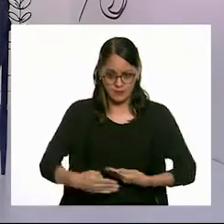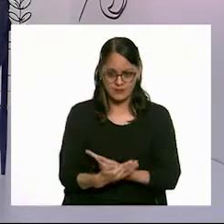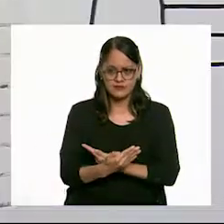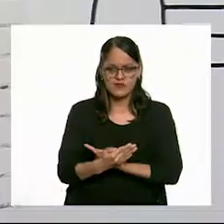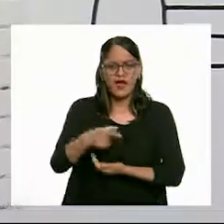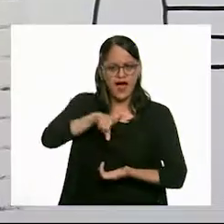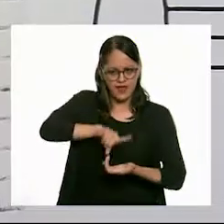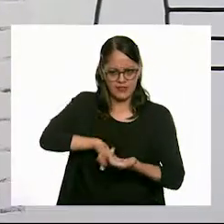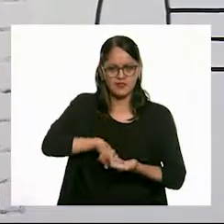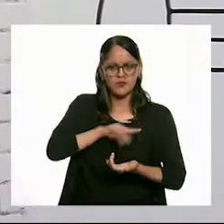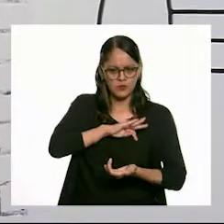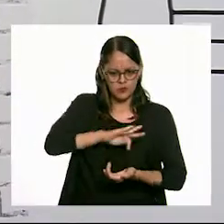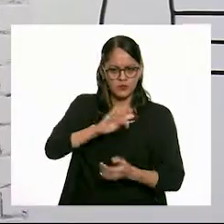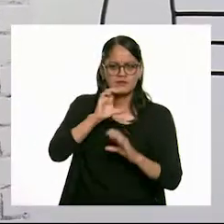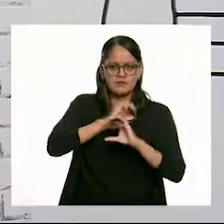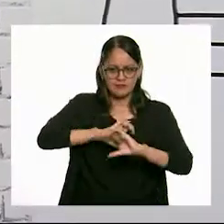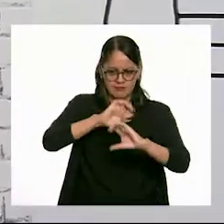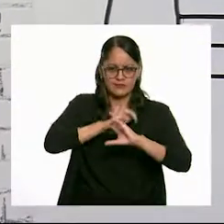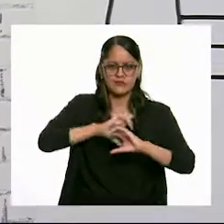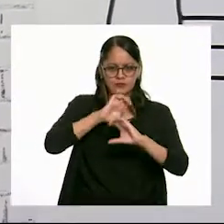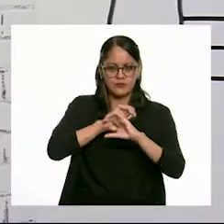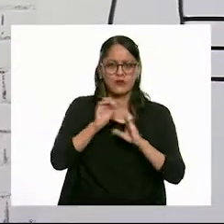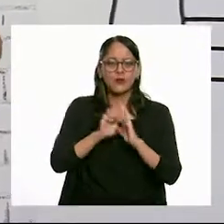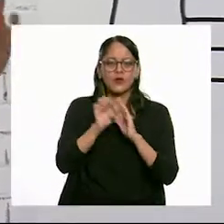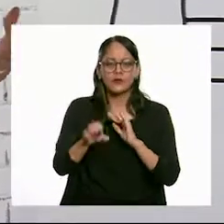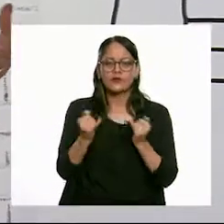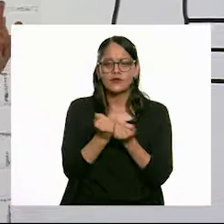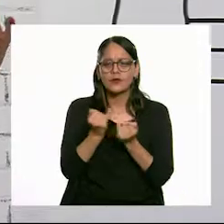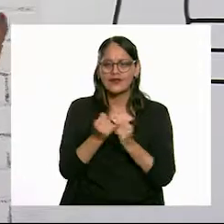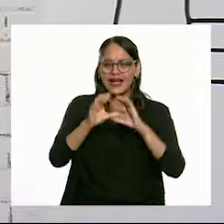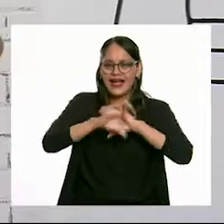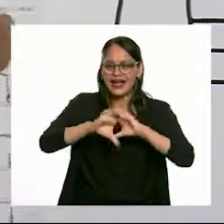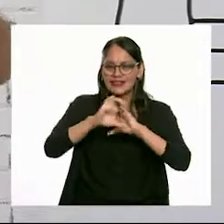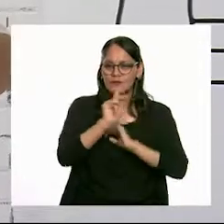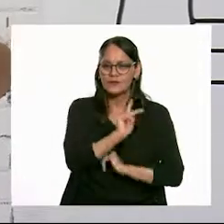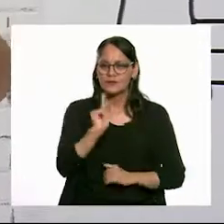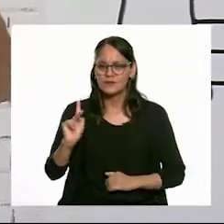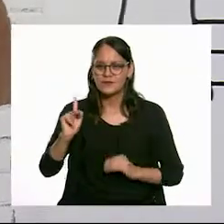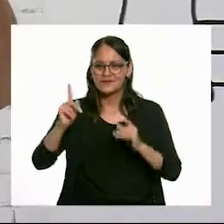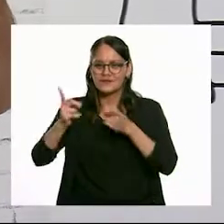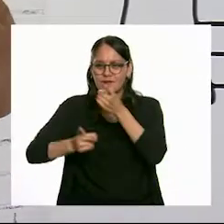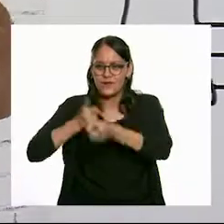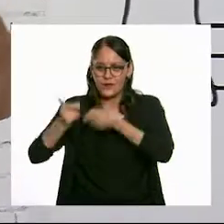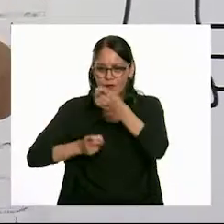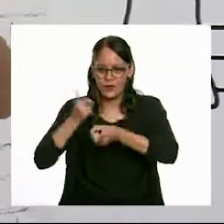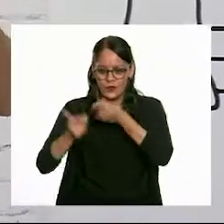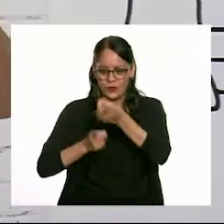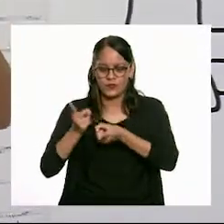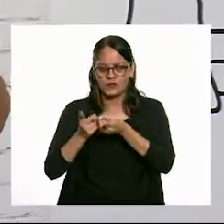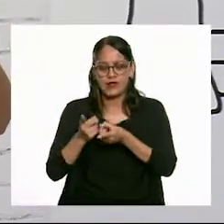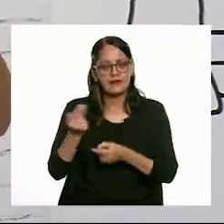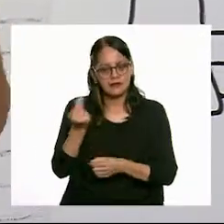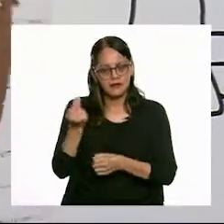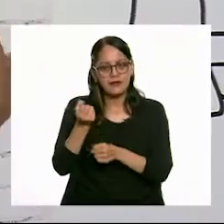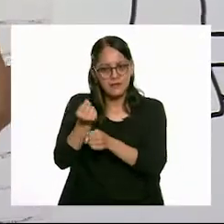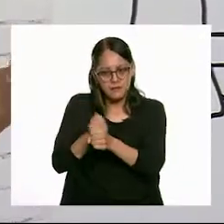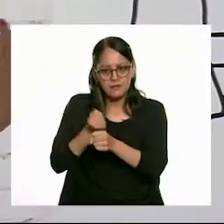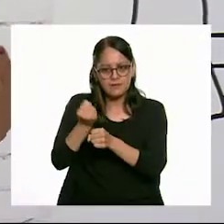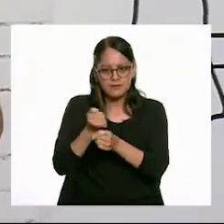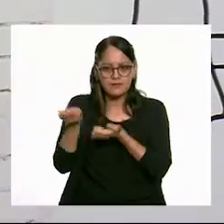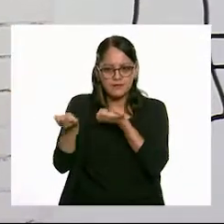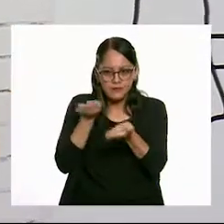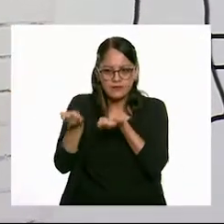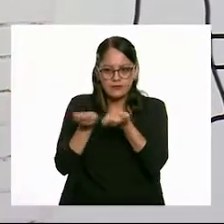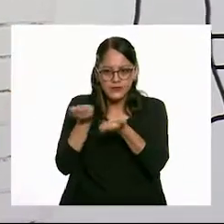cantar, ¿no? El canto como un deporte, digamos, es cuestión de trabajarlo y llevarlo como a su